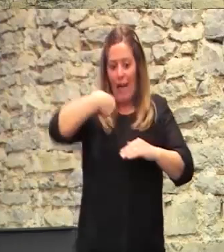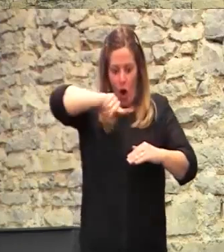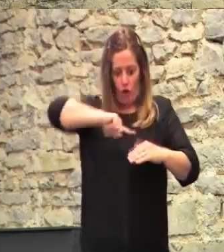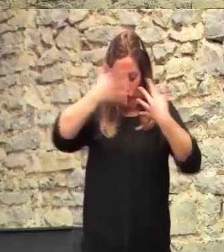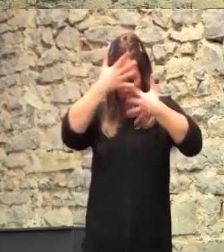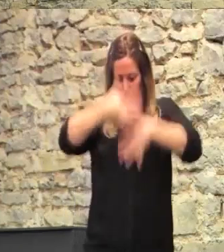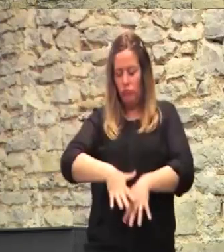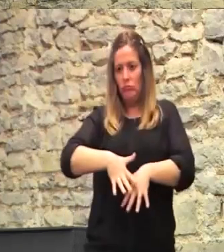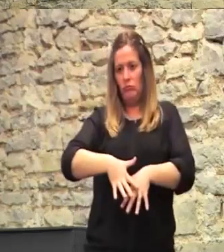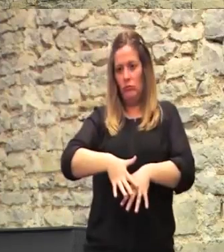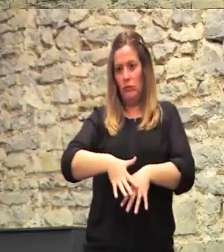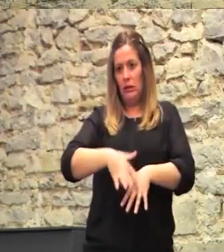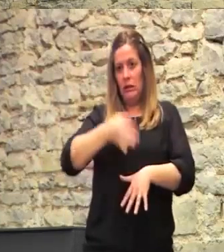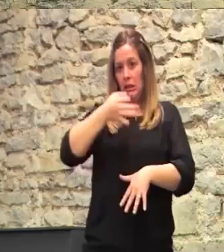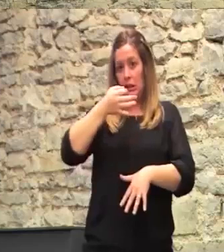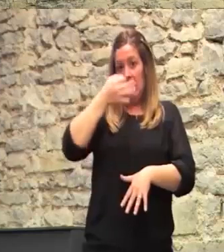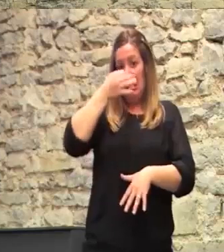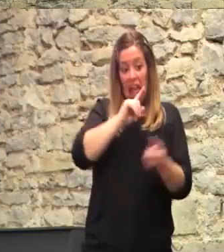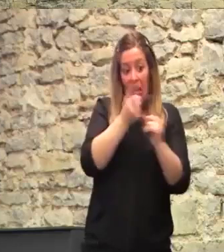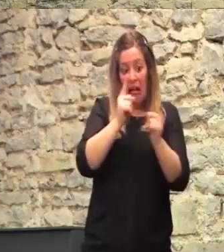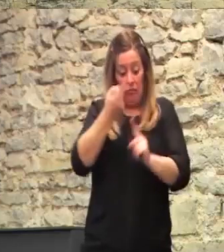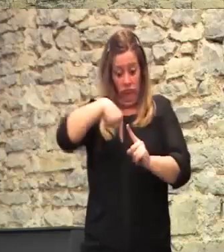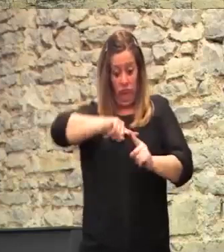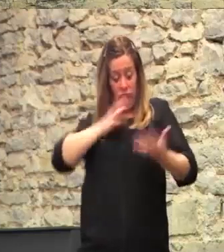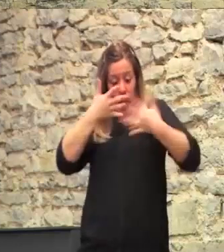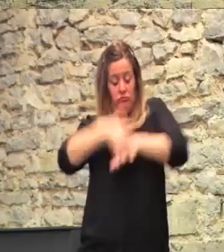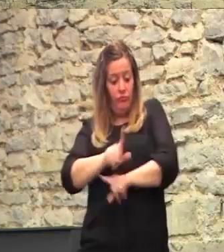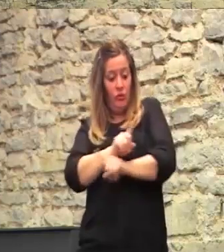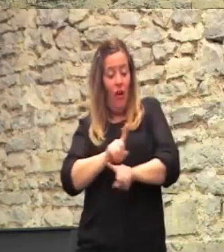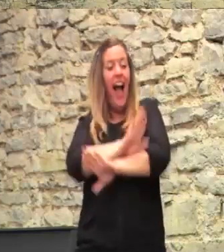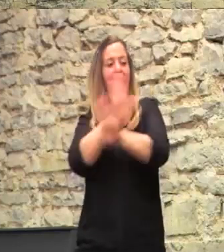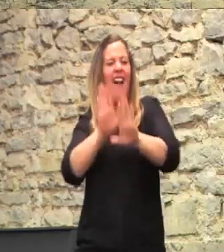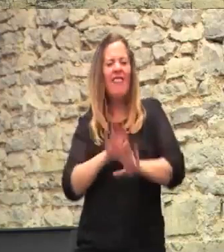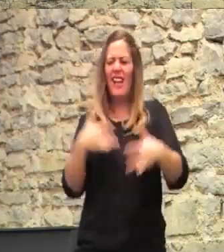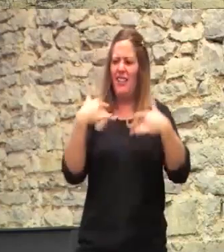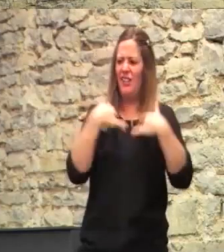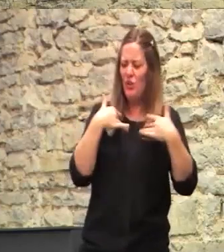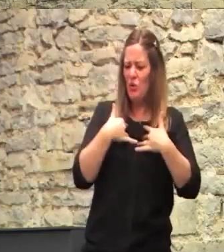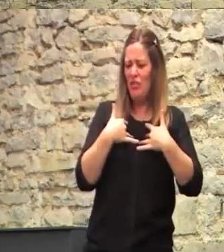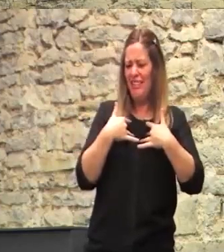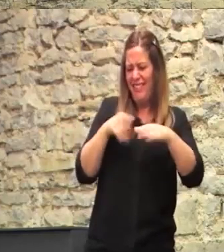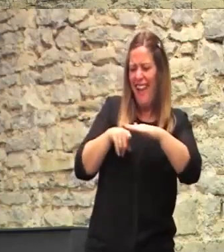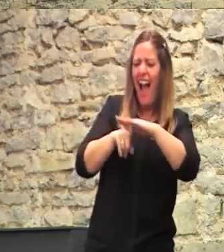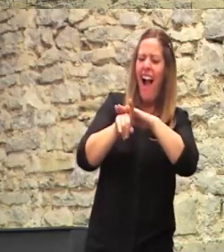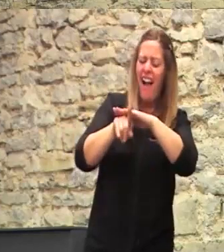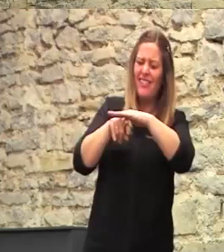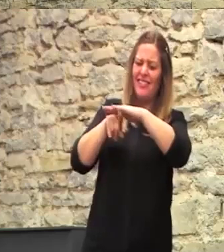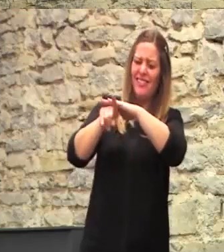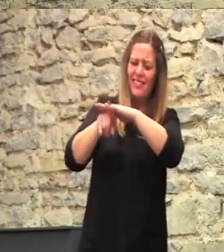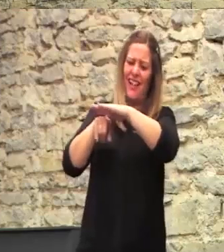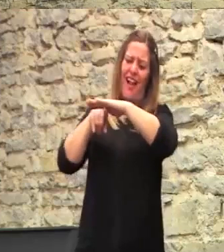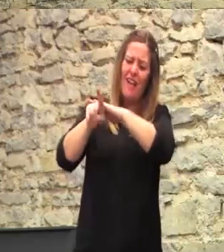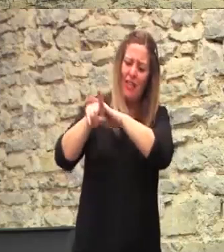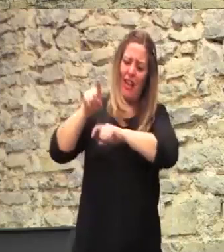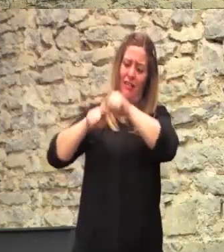si no pueden estar generando escisiones internas sufrimientos y avances a diferentes velocidades entre la lucha